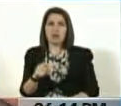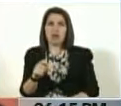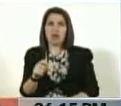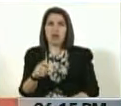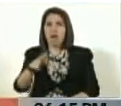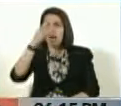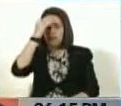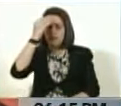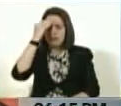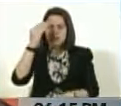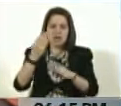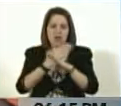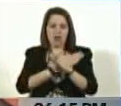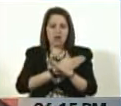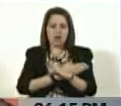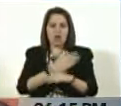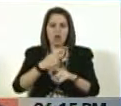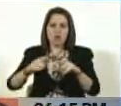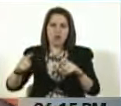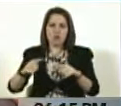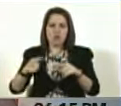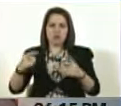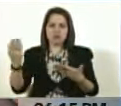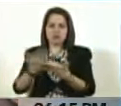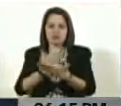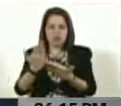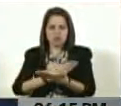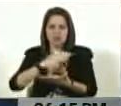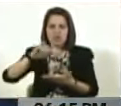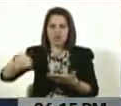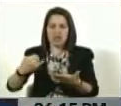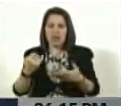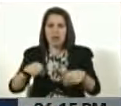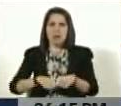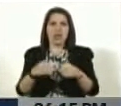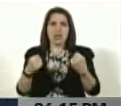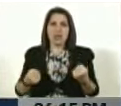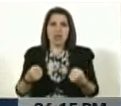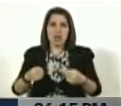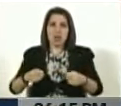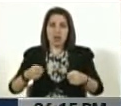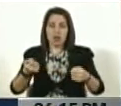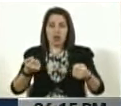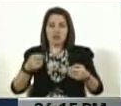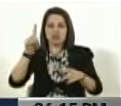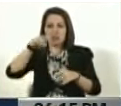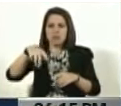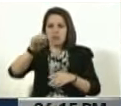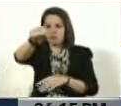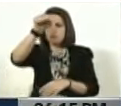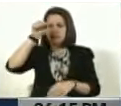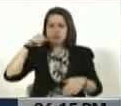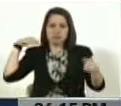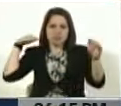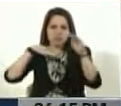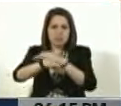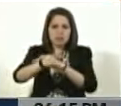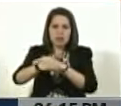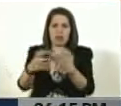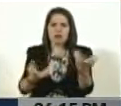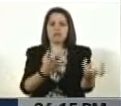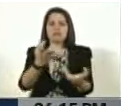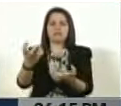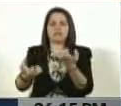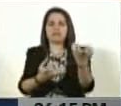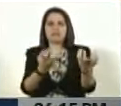aprender en otras áreas que anteriormente no tenía, como charcutería, panadería y hornear a su vez. Aparte de despachar al cliente Navarra,